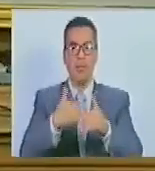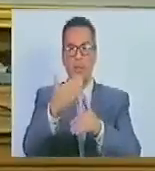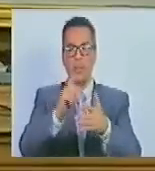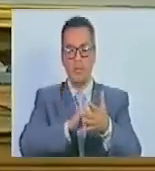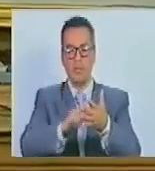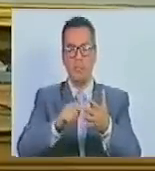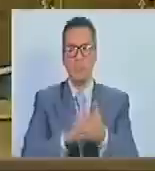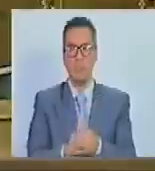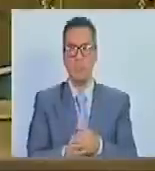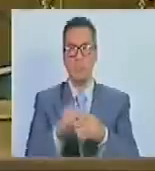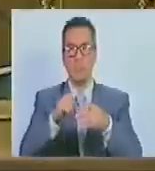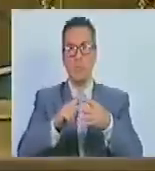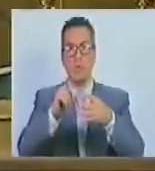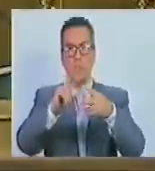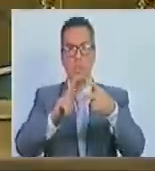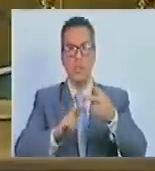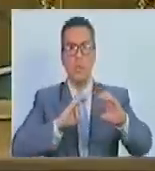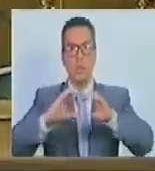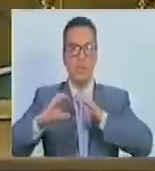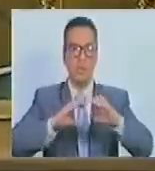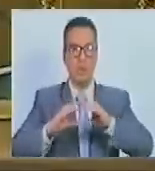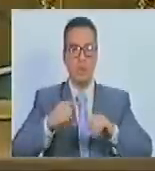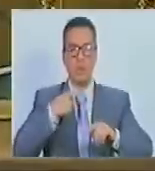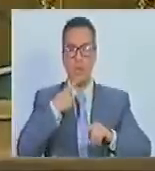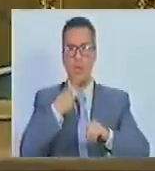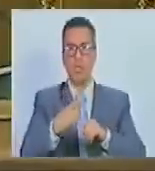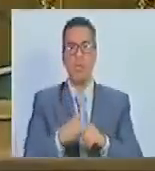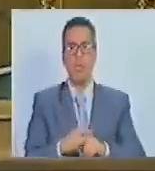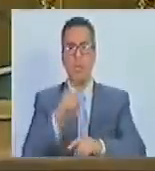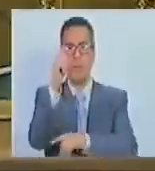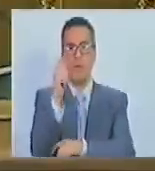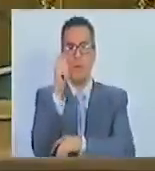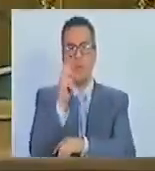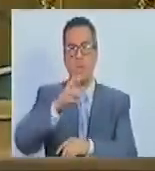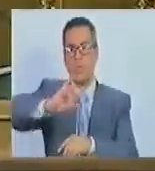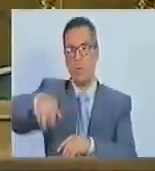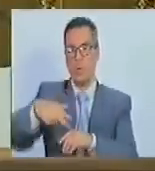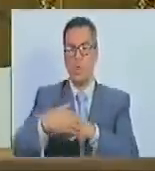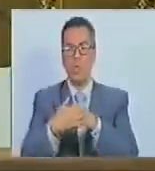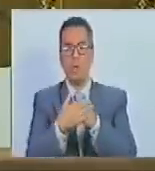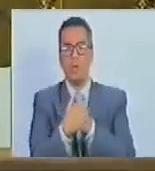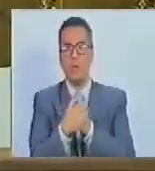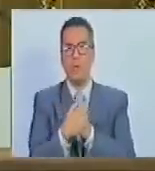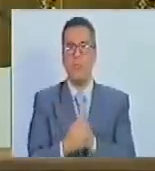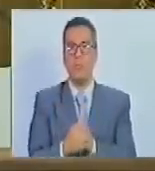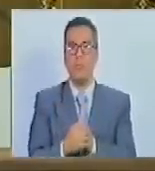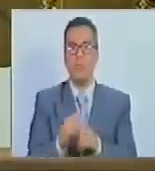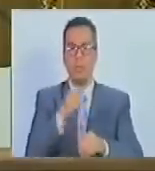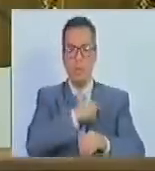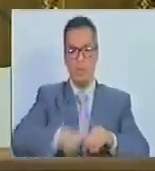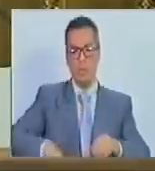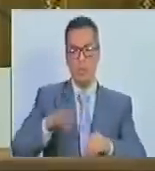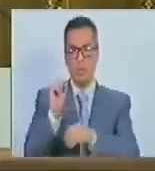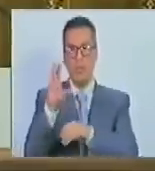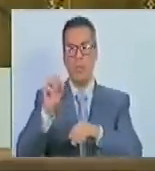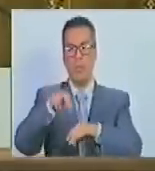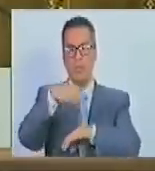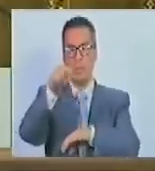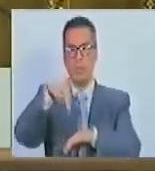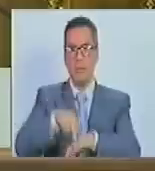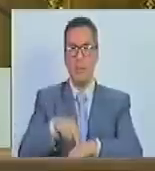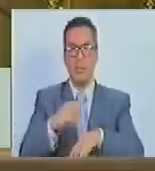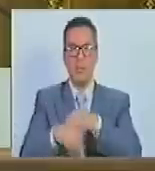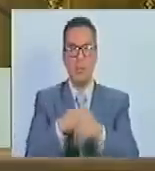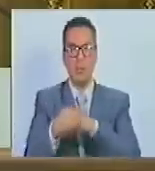Cuenta número 2, comunicación dirigida al diputado Jorge Rodríguez Gómez, presidente de la Asamblea Nacional,